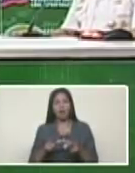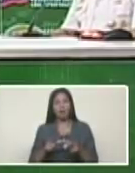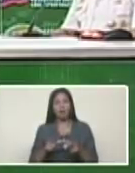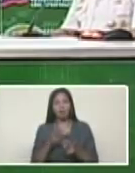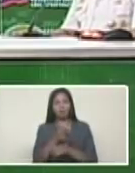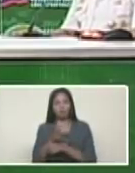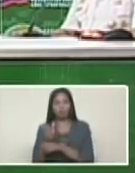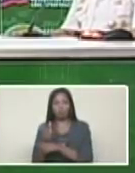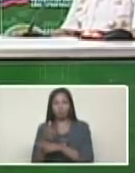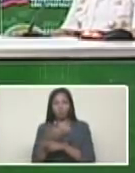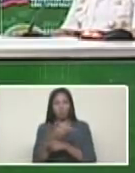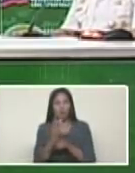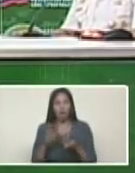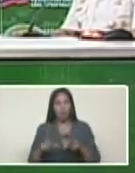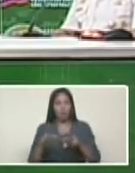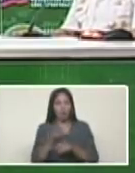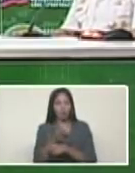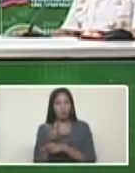mismo, ¿verdad?